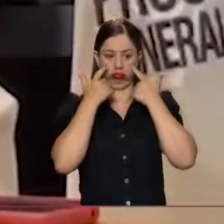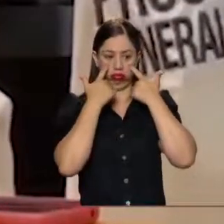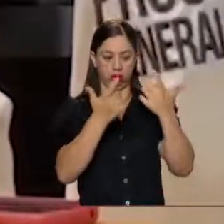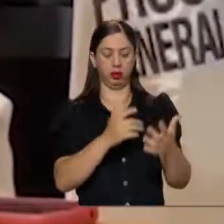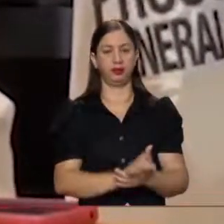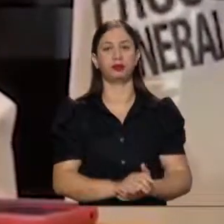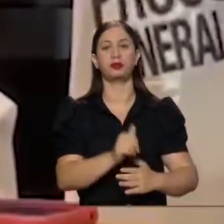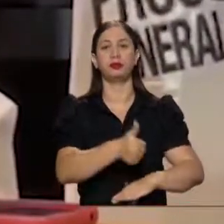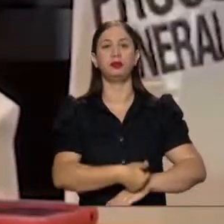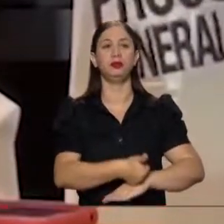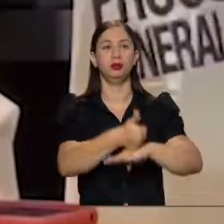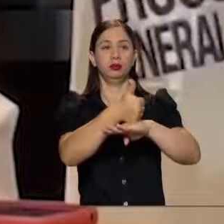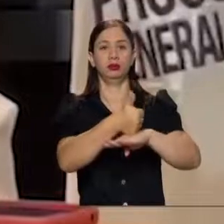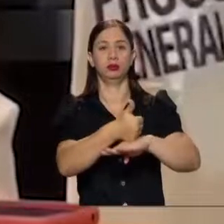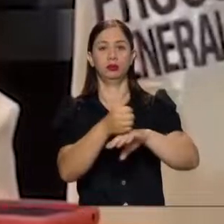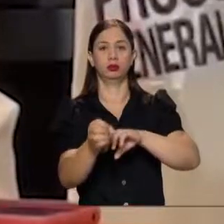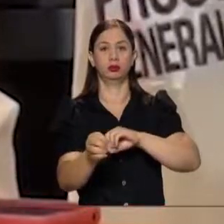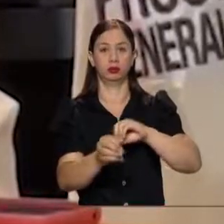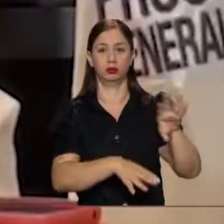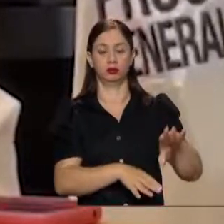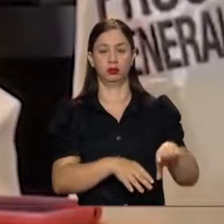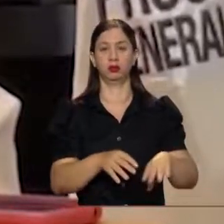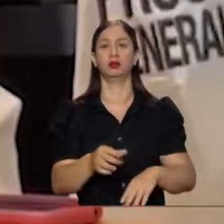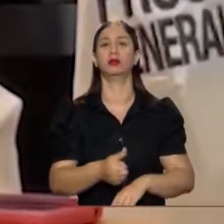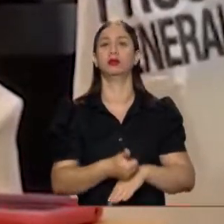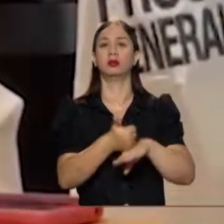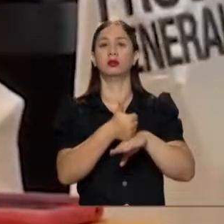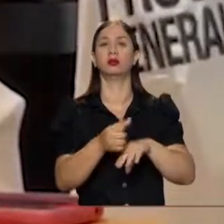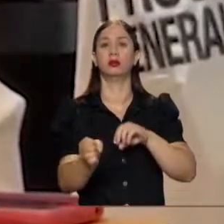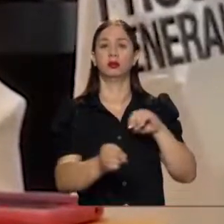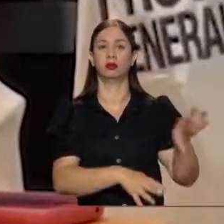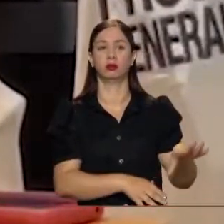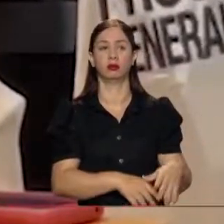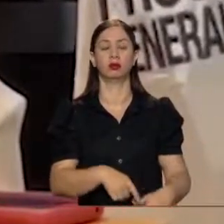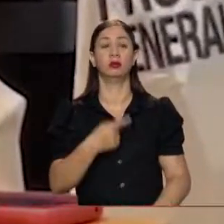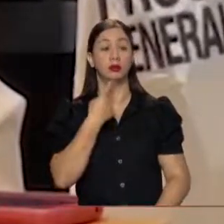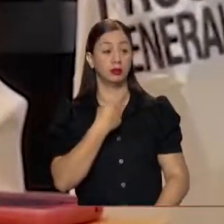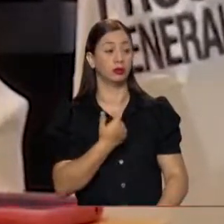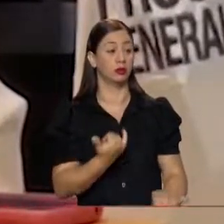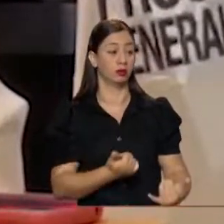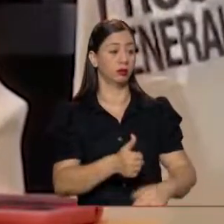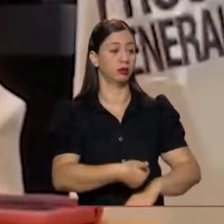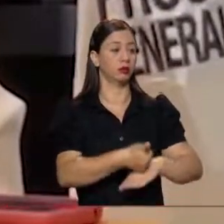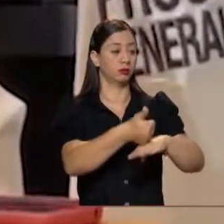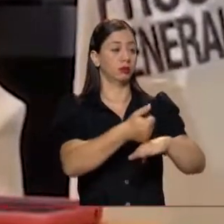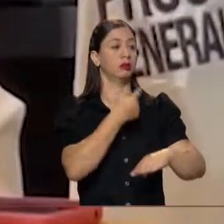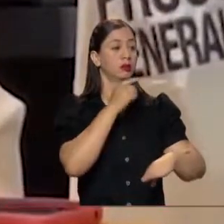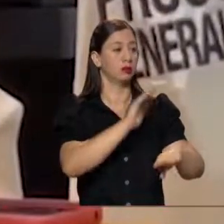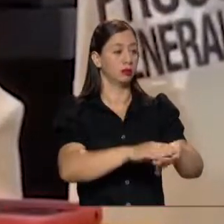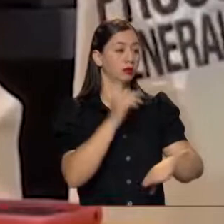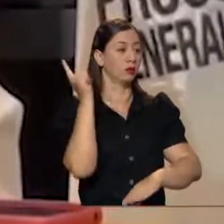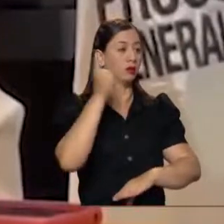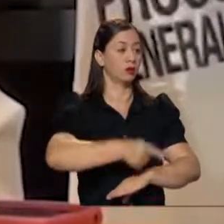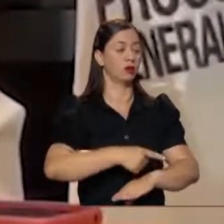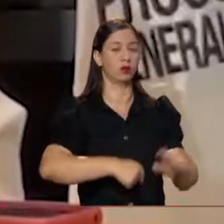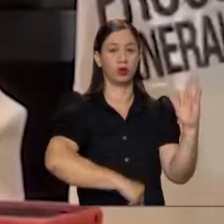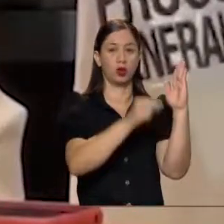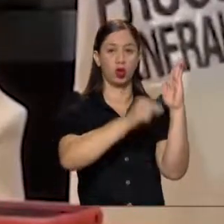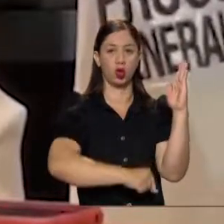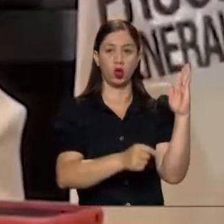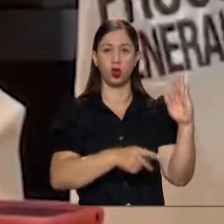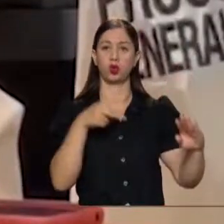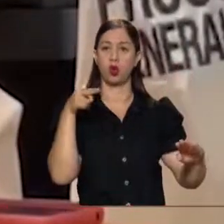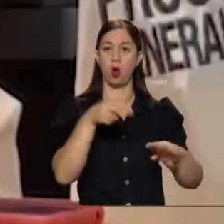al gerente encargado, porque renunció el gerente de la empresa contratante, se le ordenó suspender la ejecución de ese